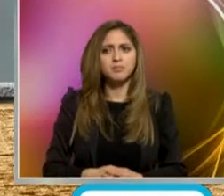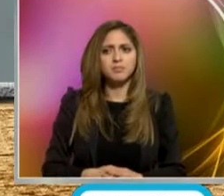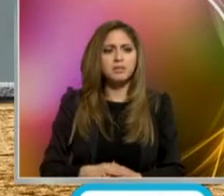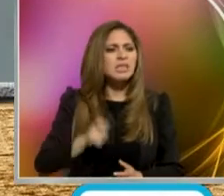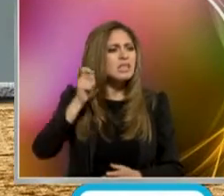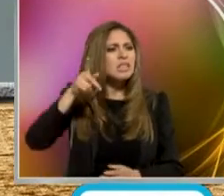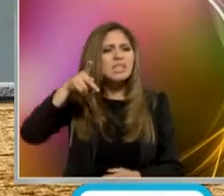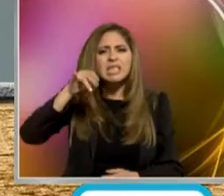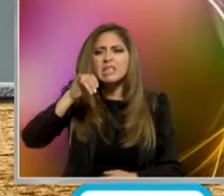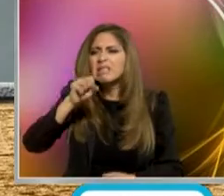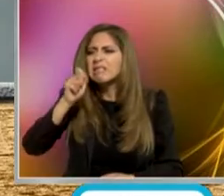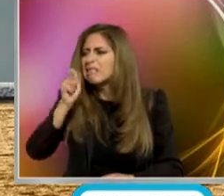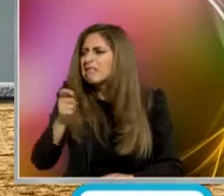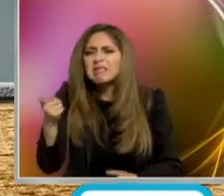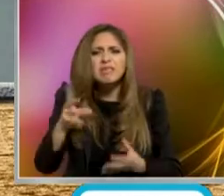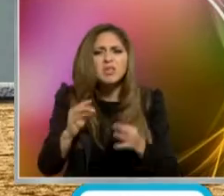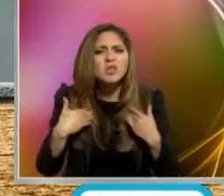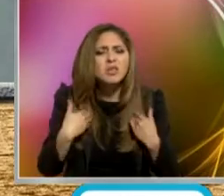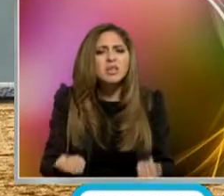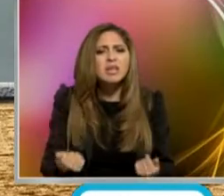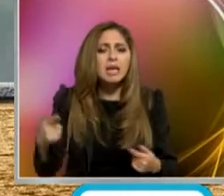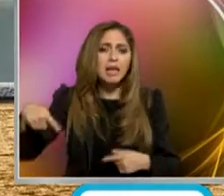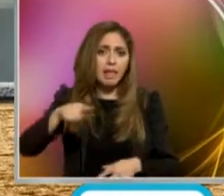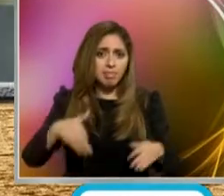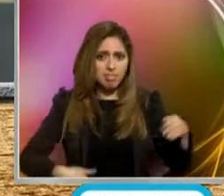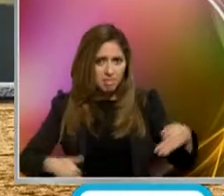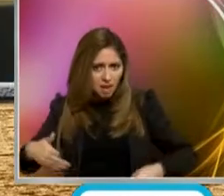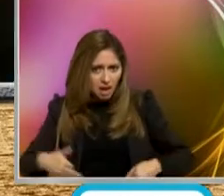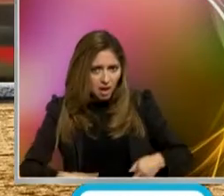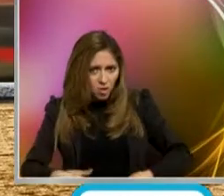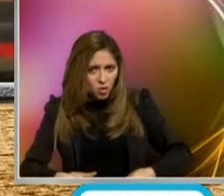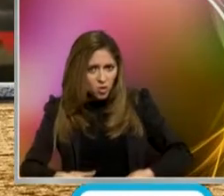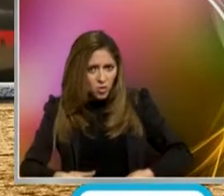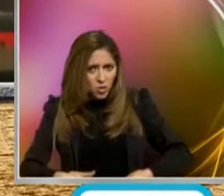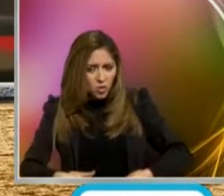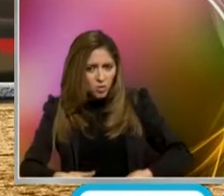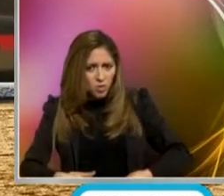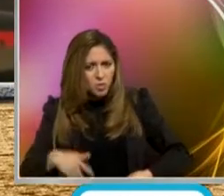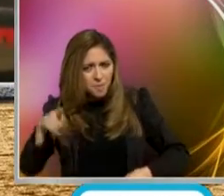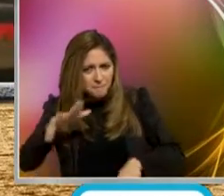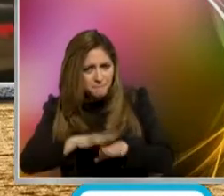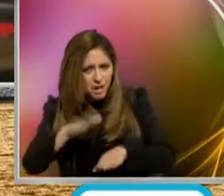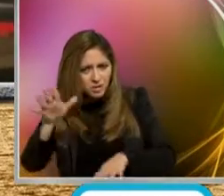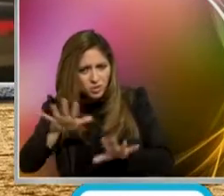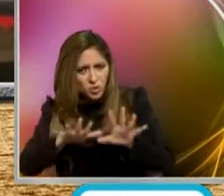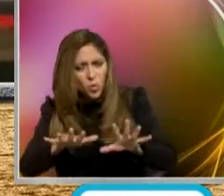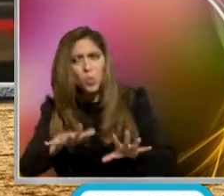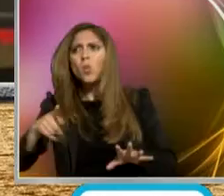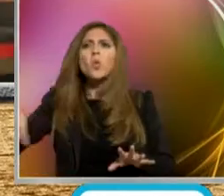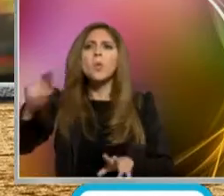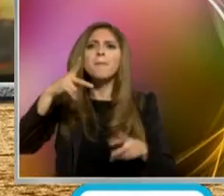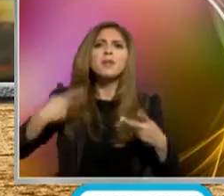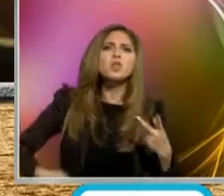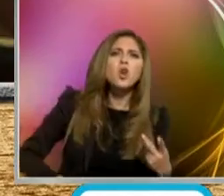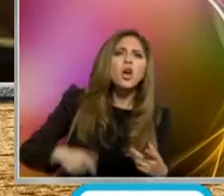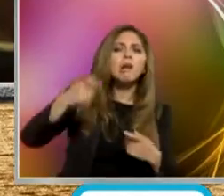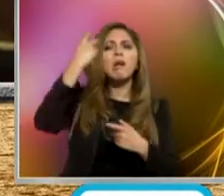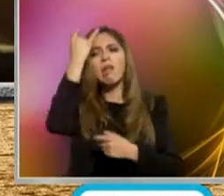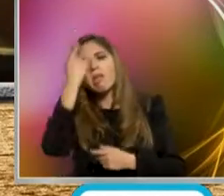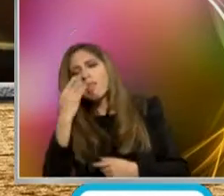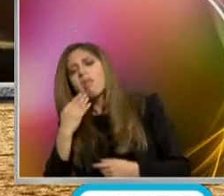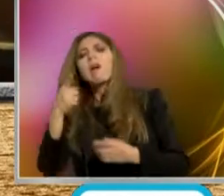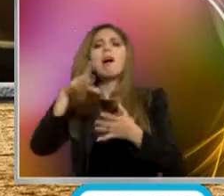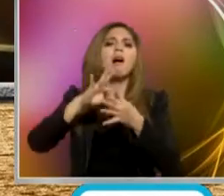glam, es más el teatro kabuki, es más... Es más espectáculo, más Sí. show. Sí, Más más show, show, más show, ¿no? más